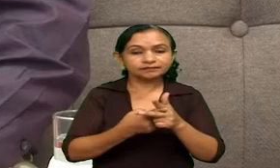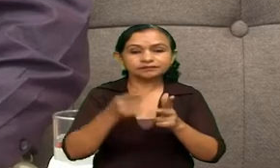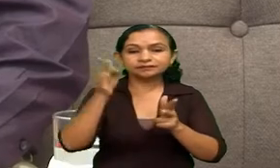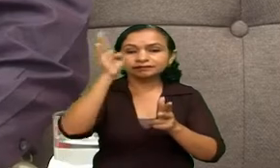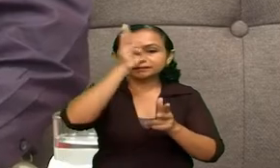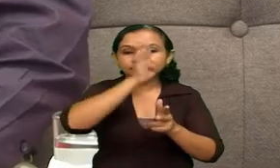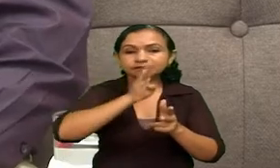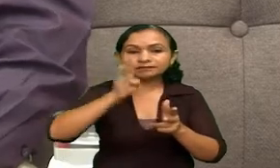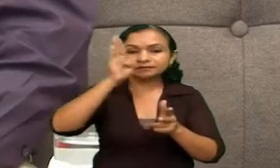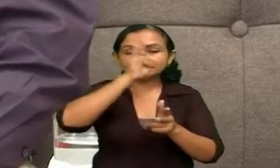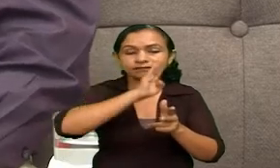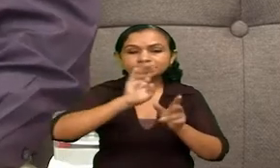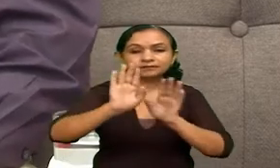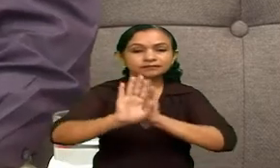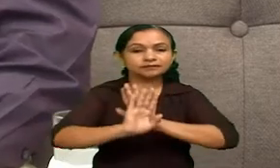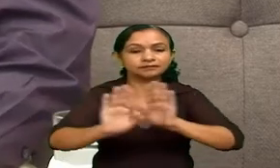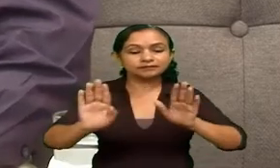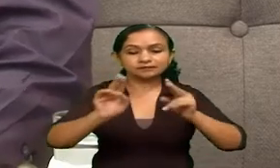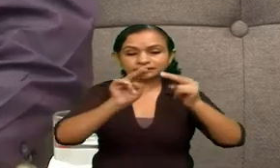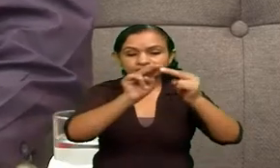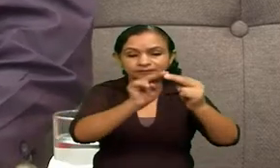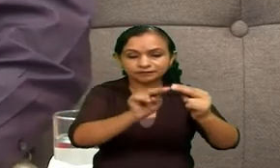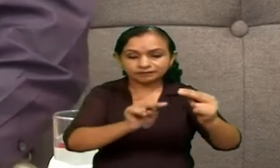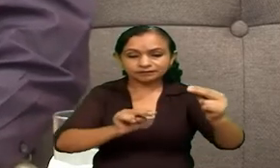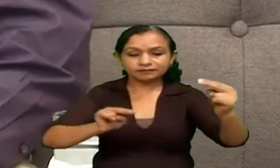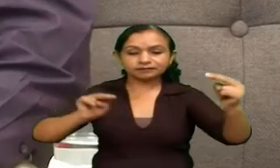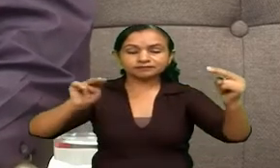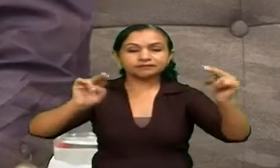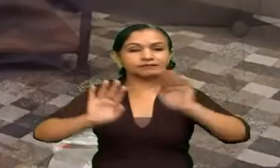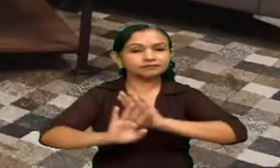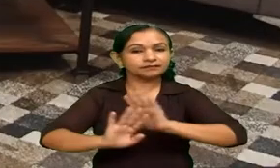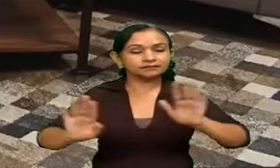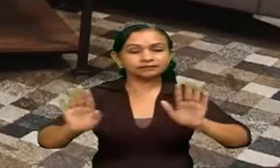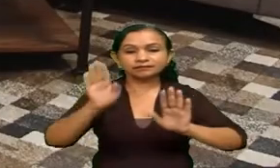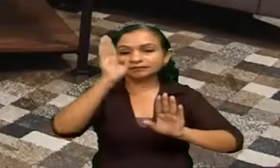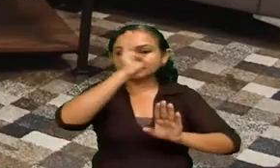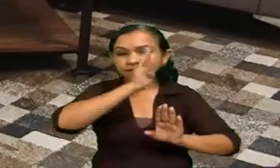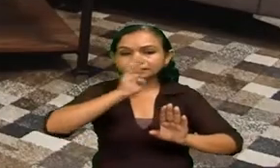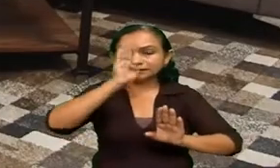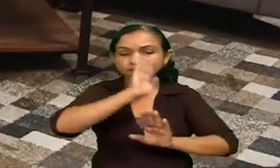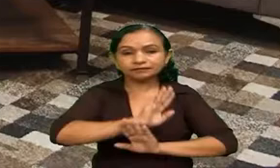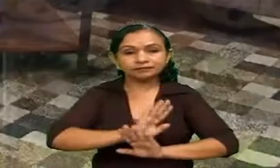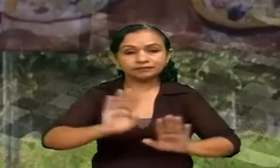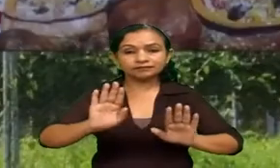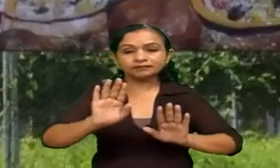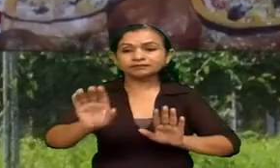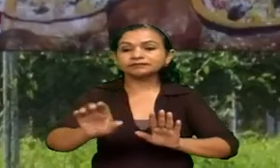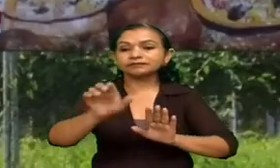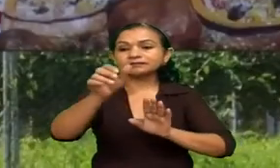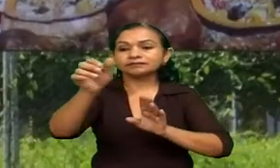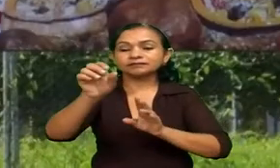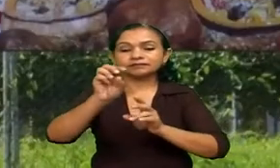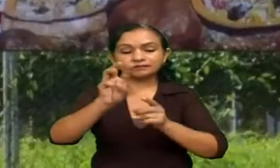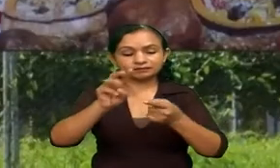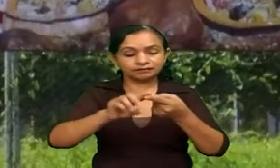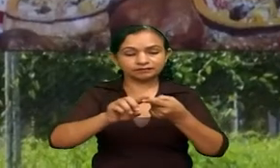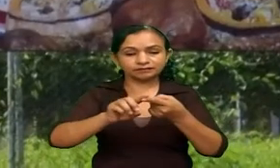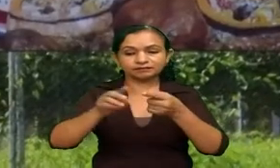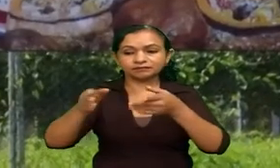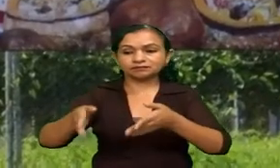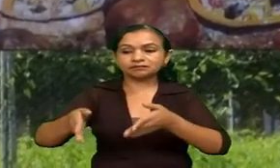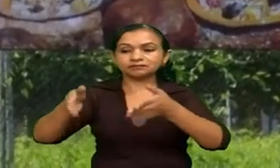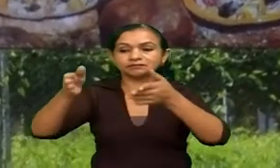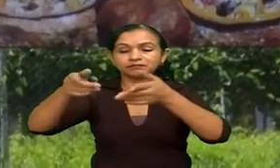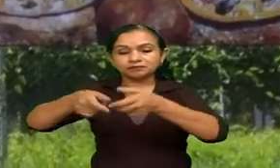Bluefield estaba conectado al sistema interconectado nacional, solo Bluefield. El resto, Bilwi con plantas diésel y